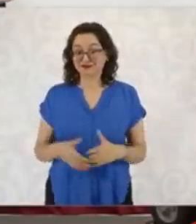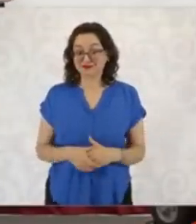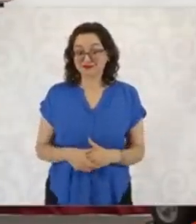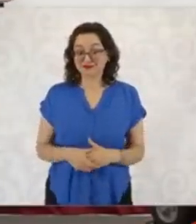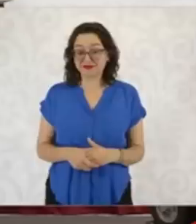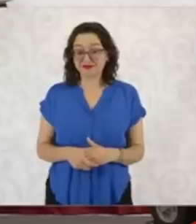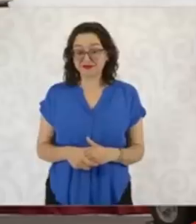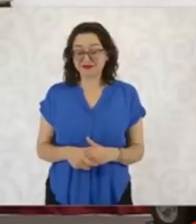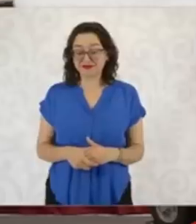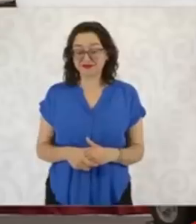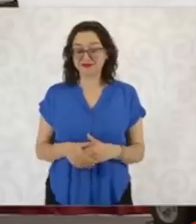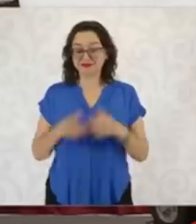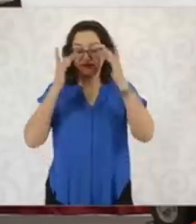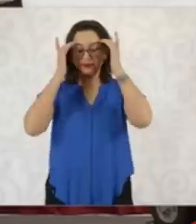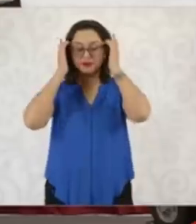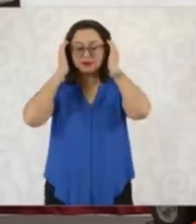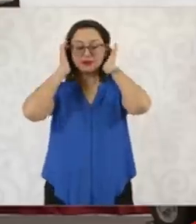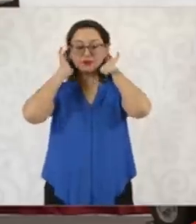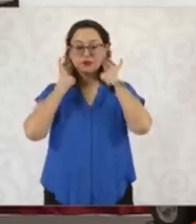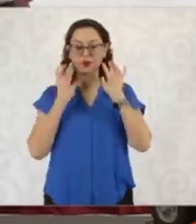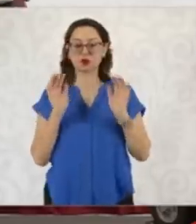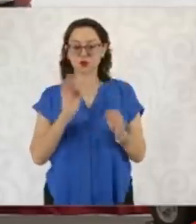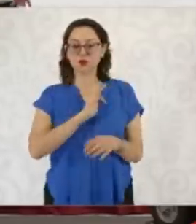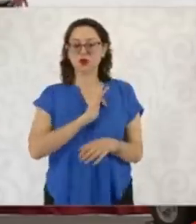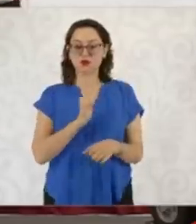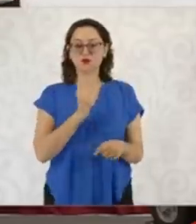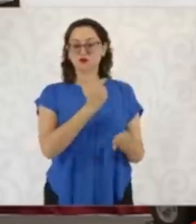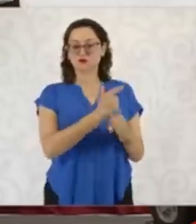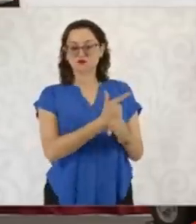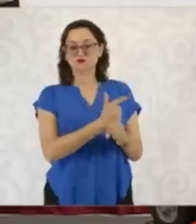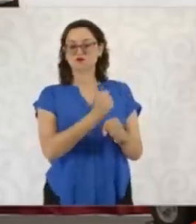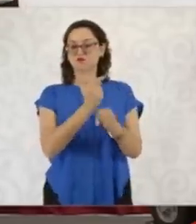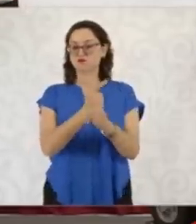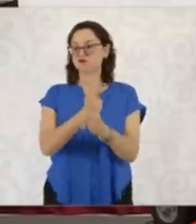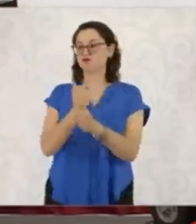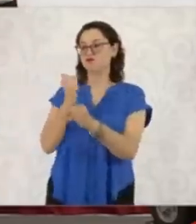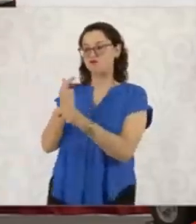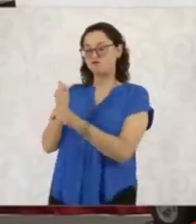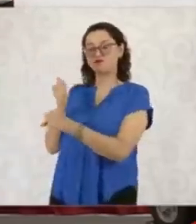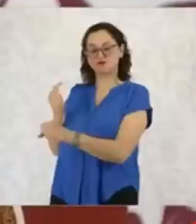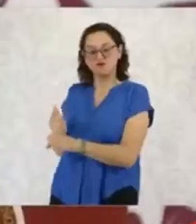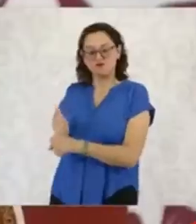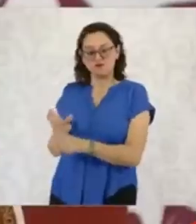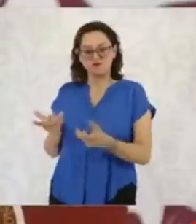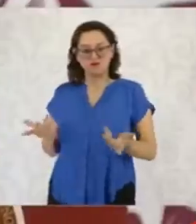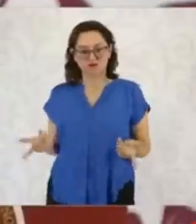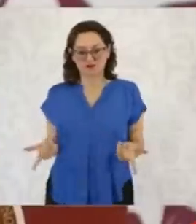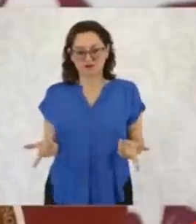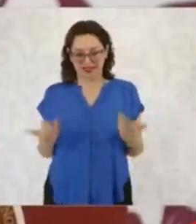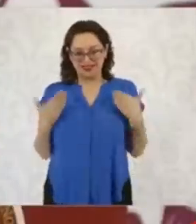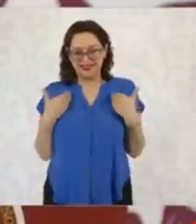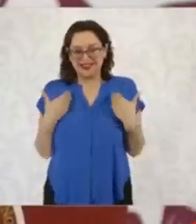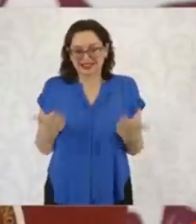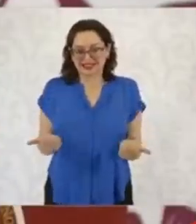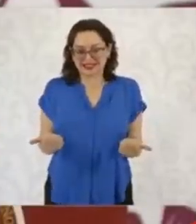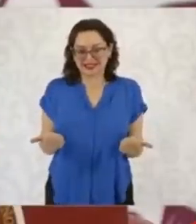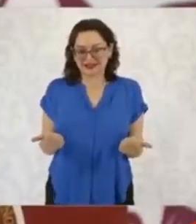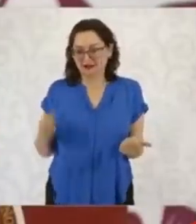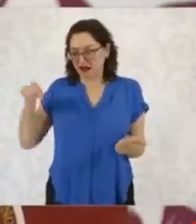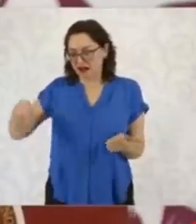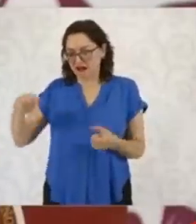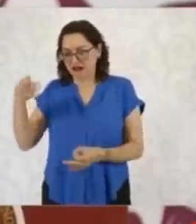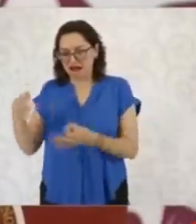Este contraste, esto nos dice cosas. Ustedes lo están entendiendo, la gente que nos